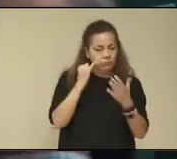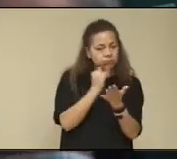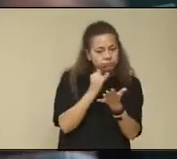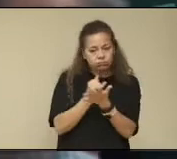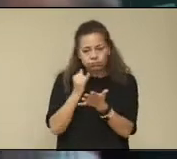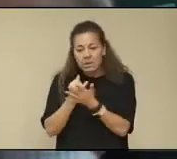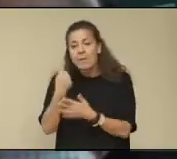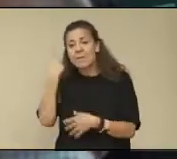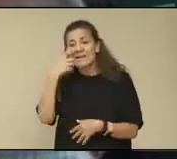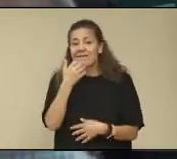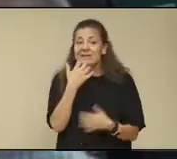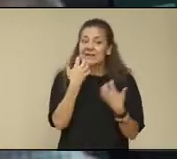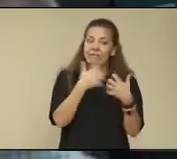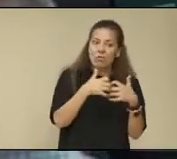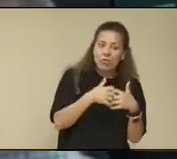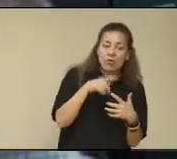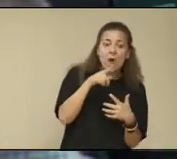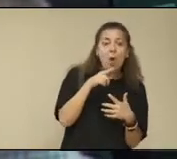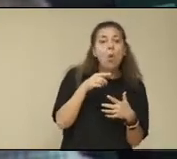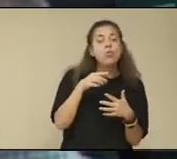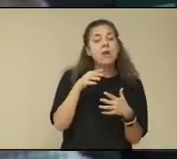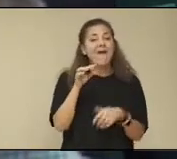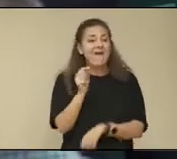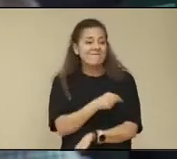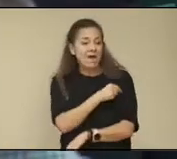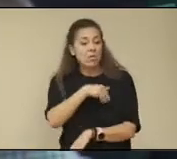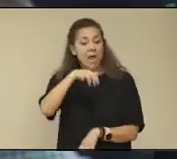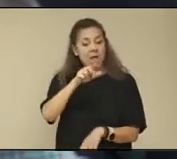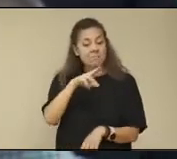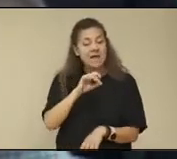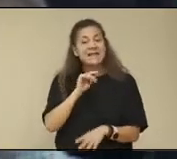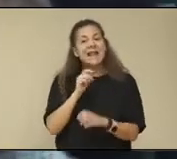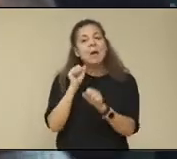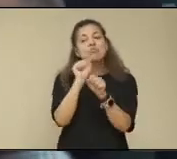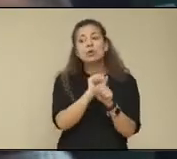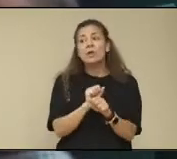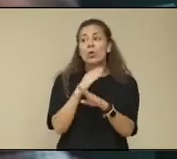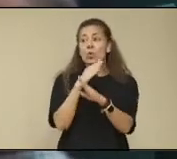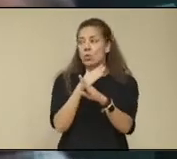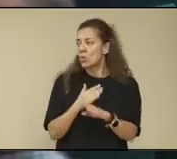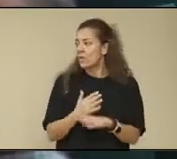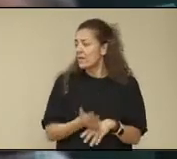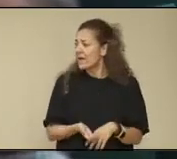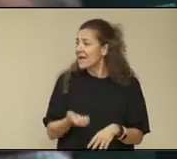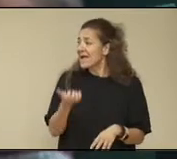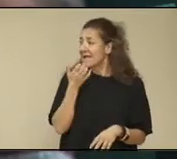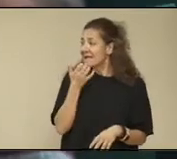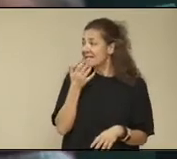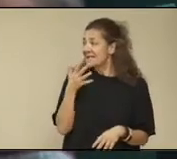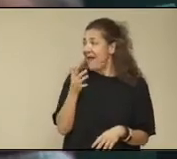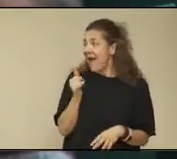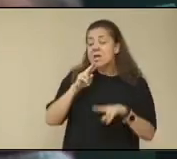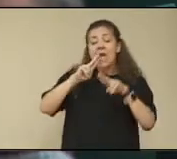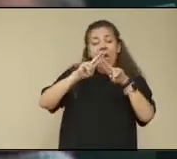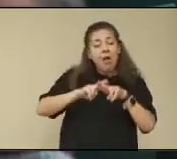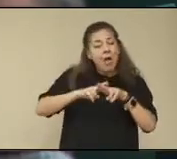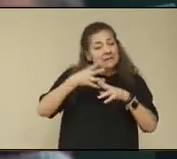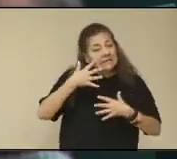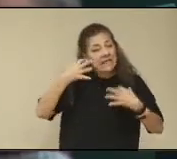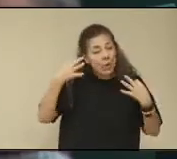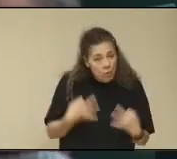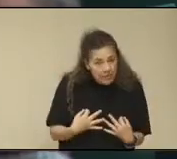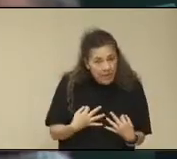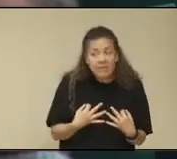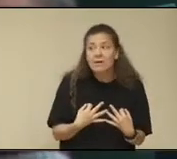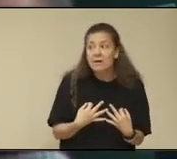hubiera funcionado una vacuna de MERS en la protección cruzada frente a si hubieseis SARS. tenido los estudios de seguridad,